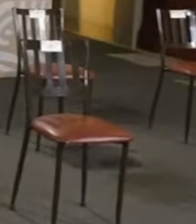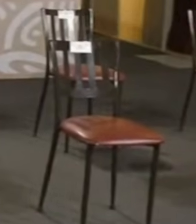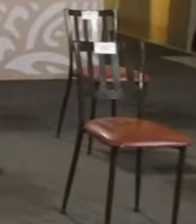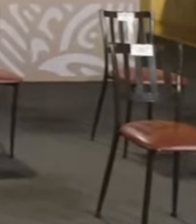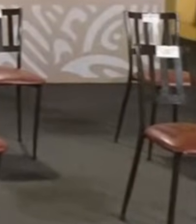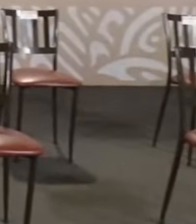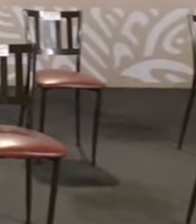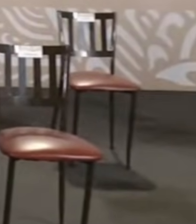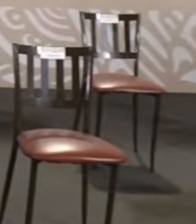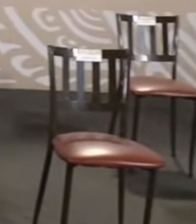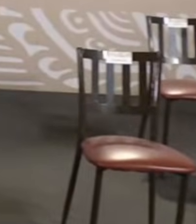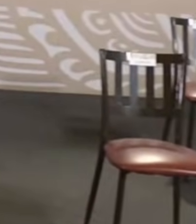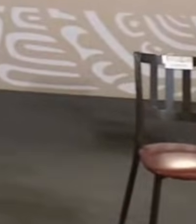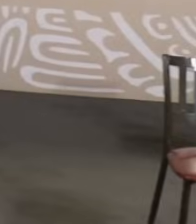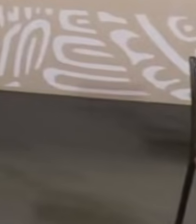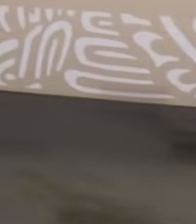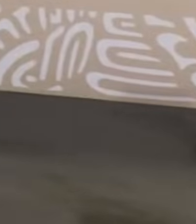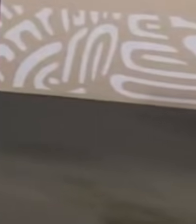Ánimo, ánimo.